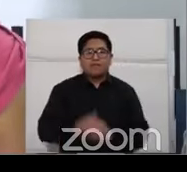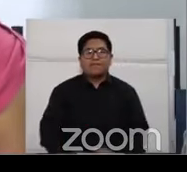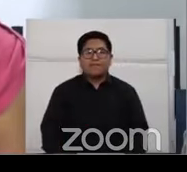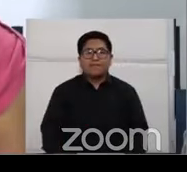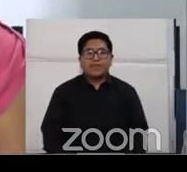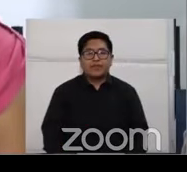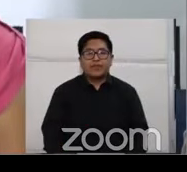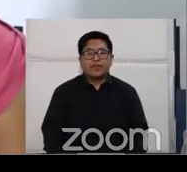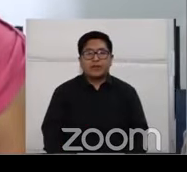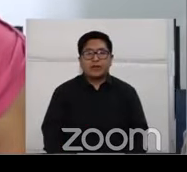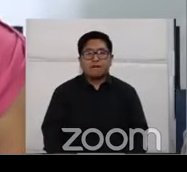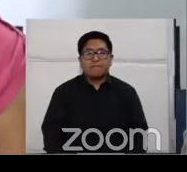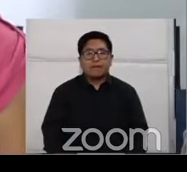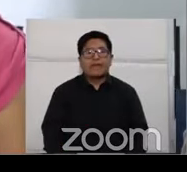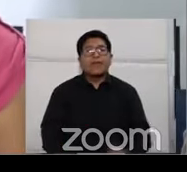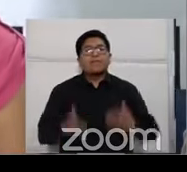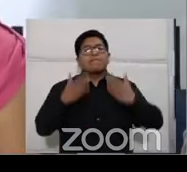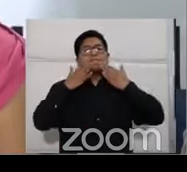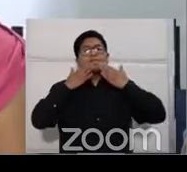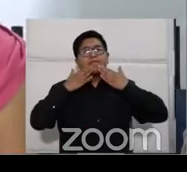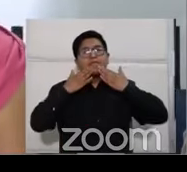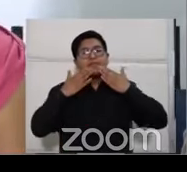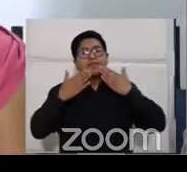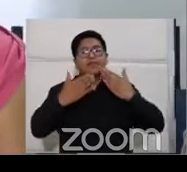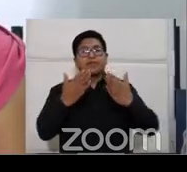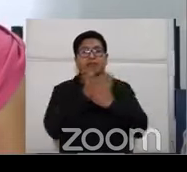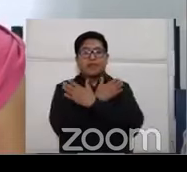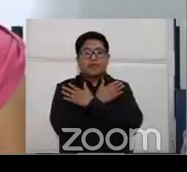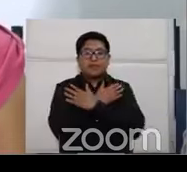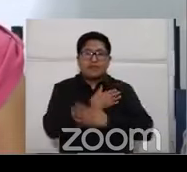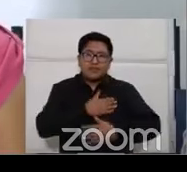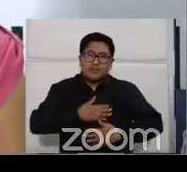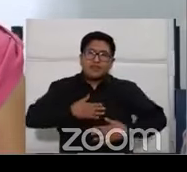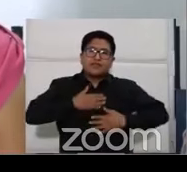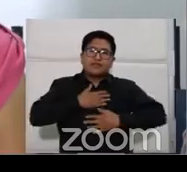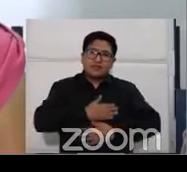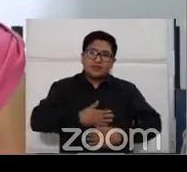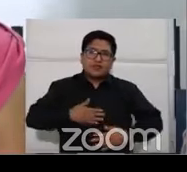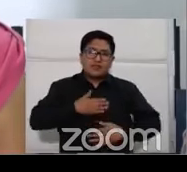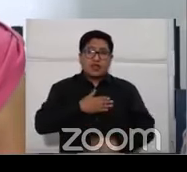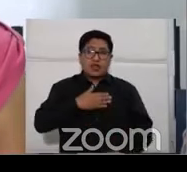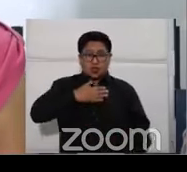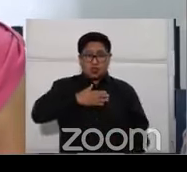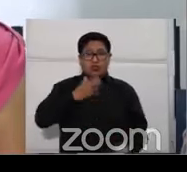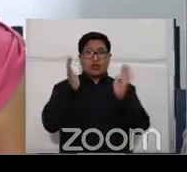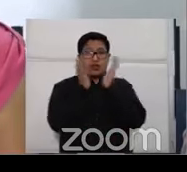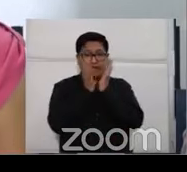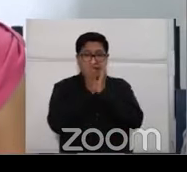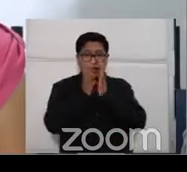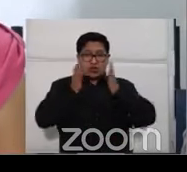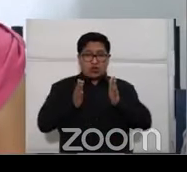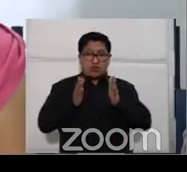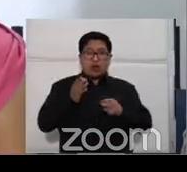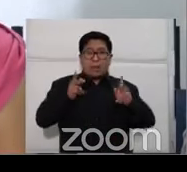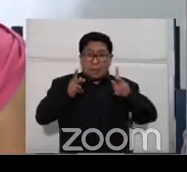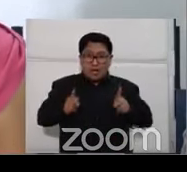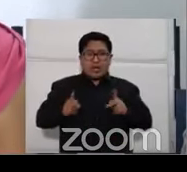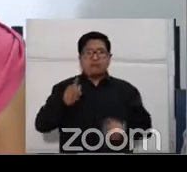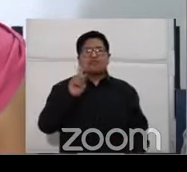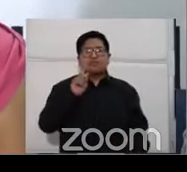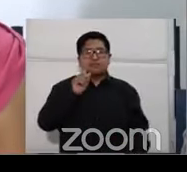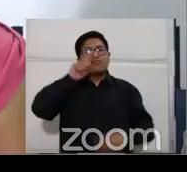quiero agradecer no solamente de forma personal como defensora del pueblo sino también como defensora de